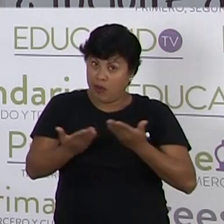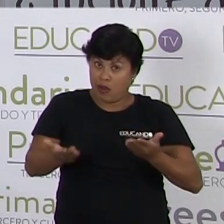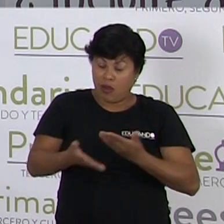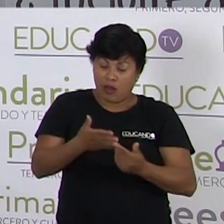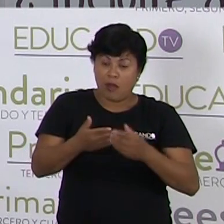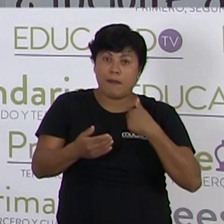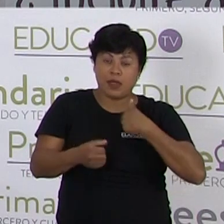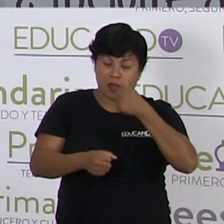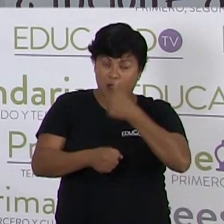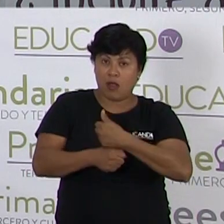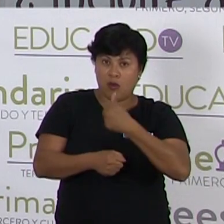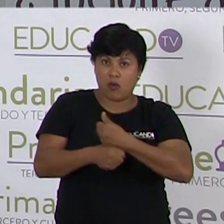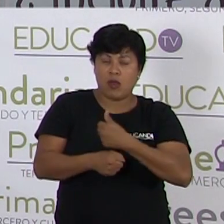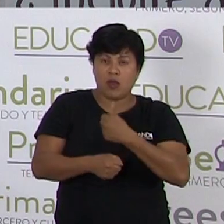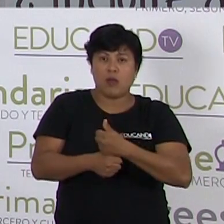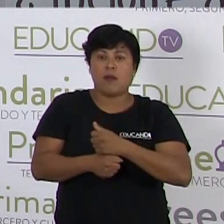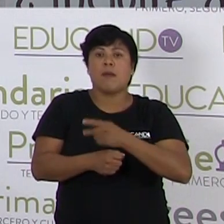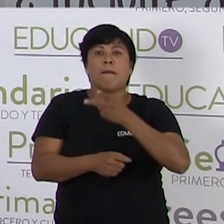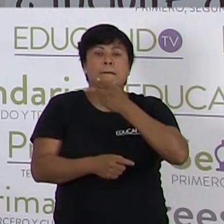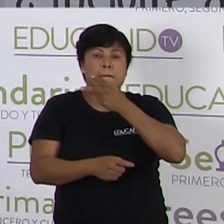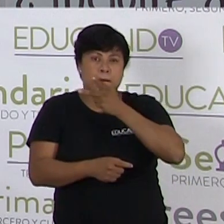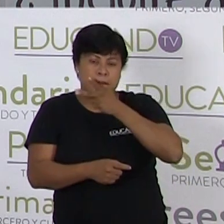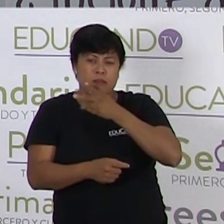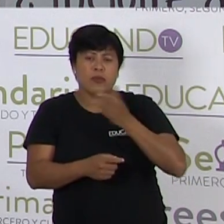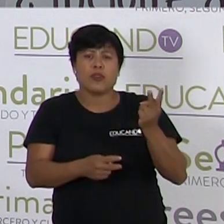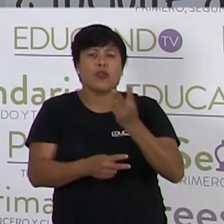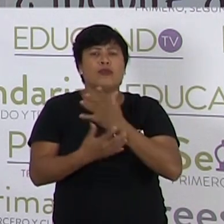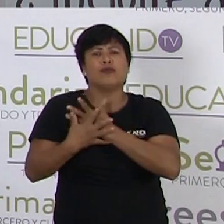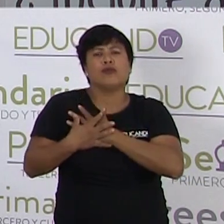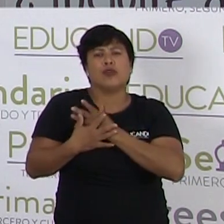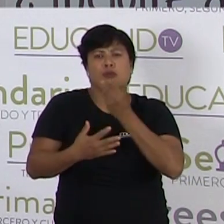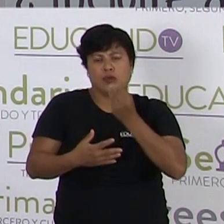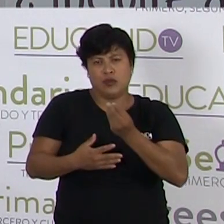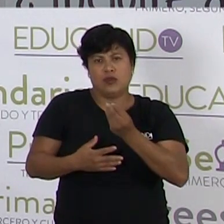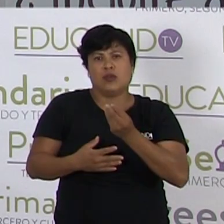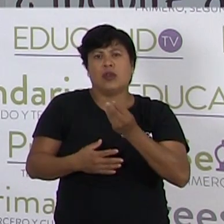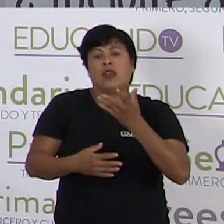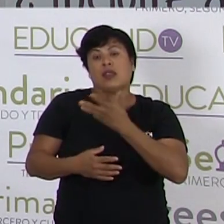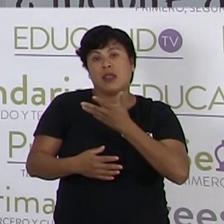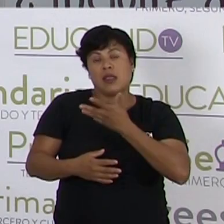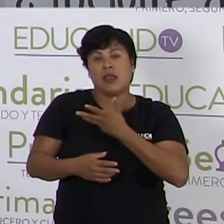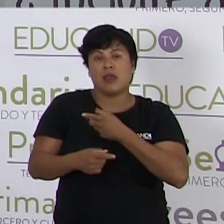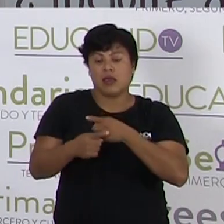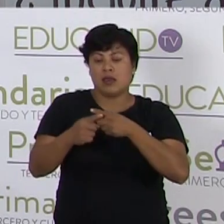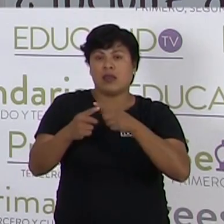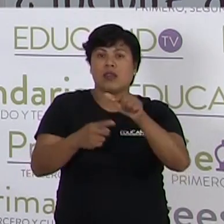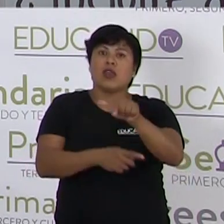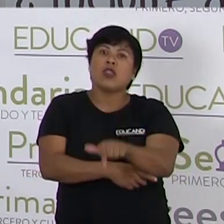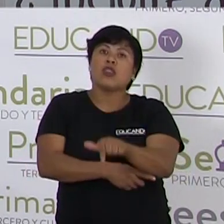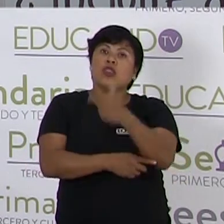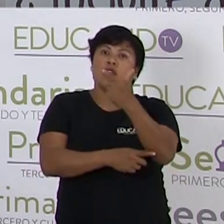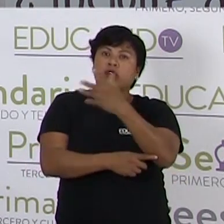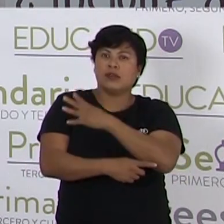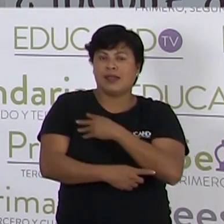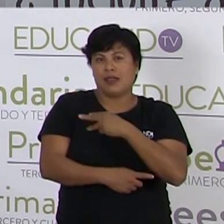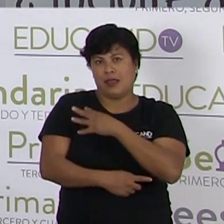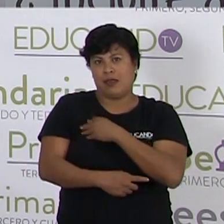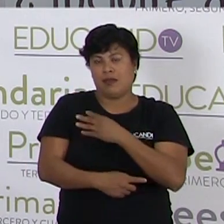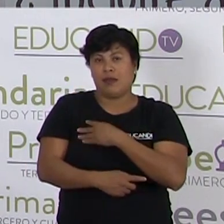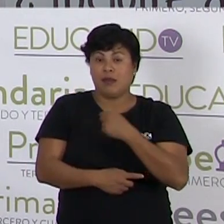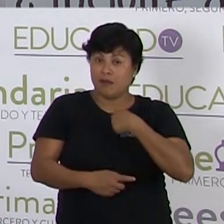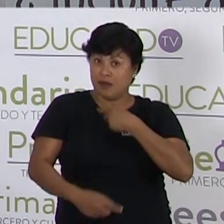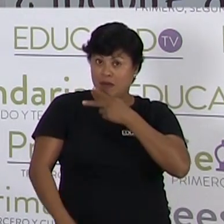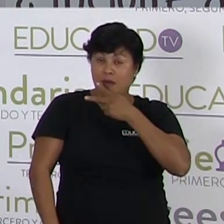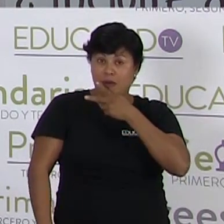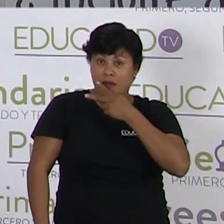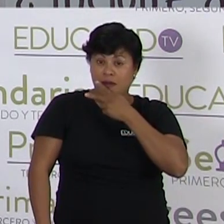mis abuelos paternos se quieren mucho, tanto que tuvieron 12 hijos. Mi